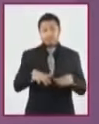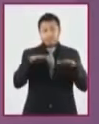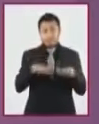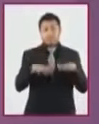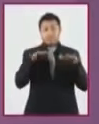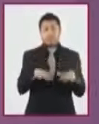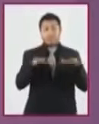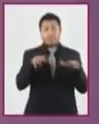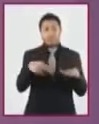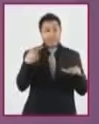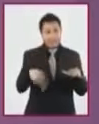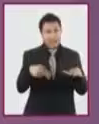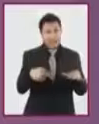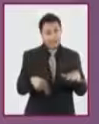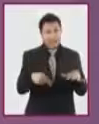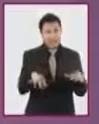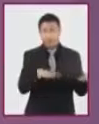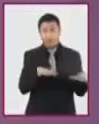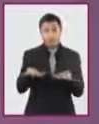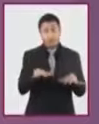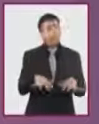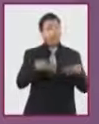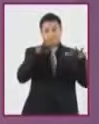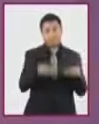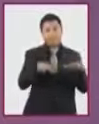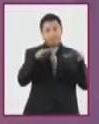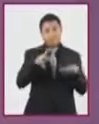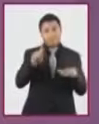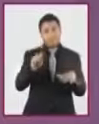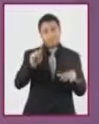llamados trepidatorios.